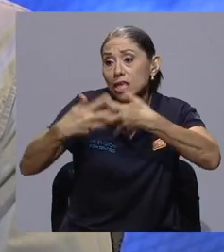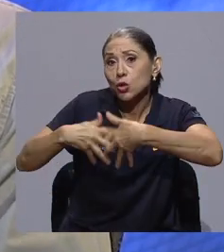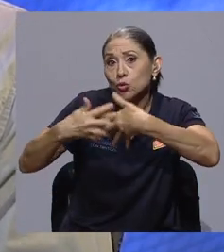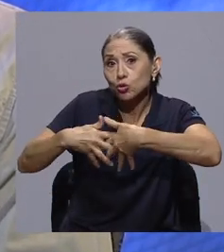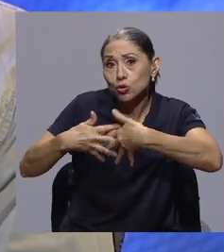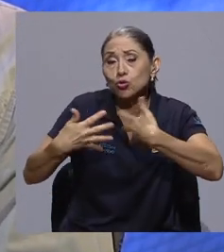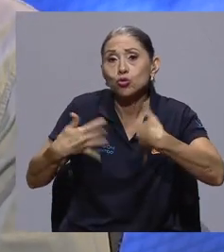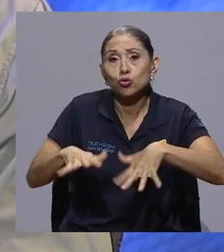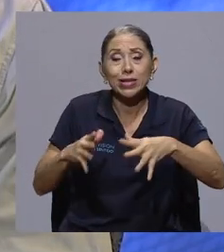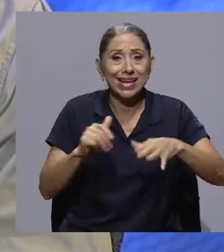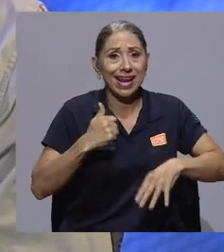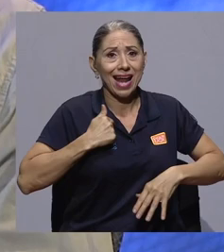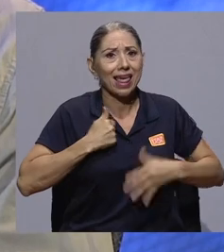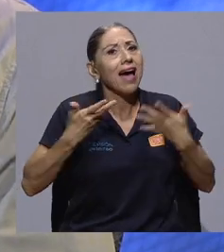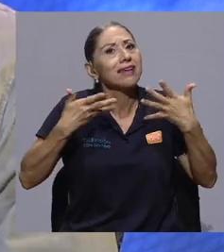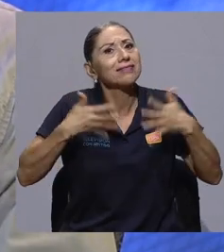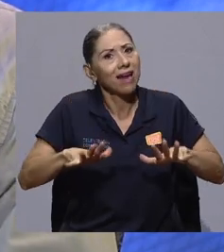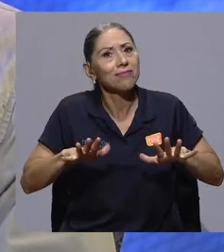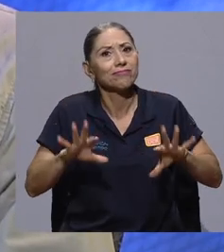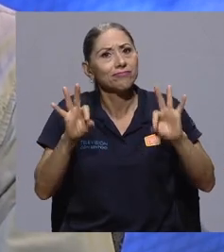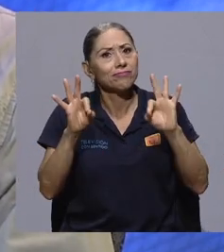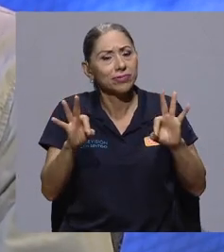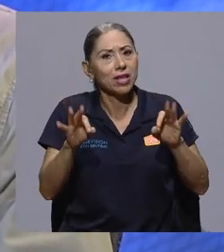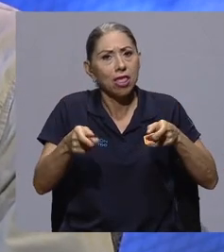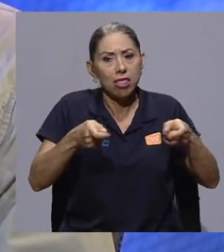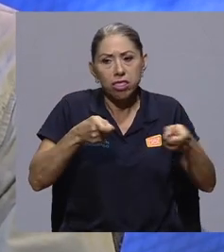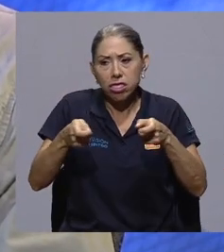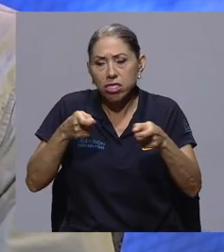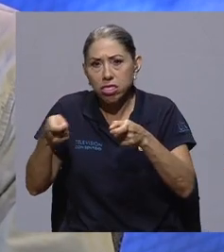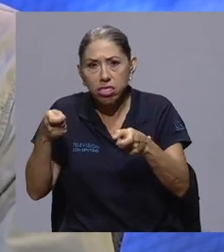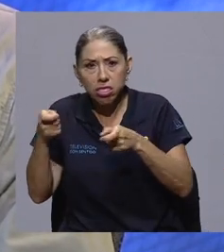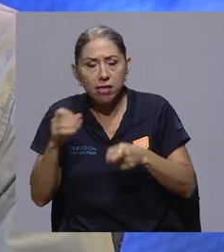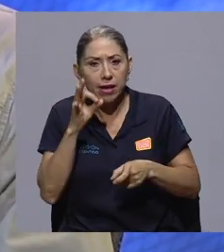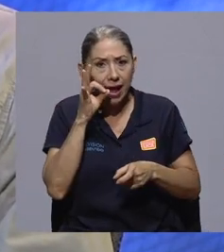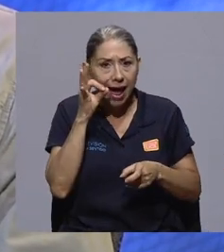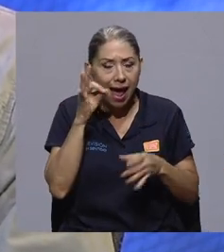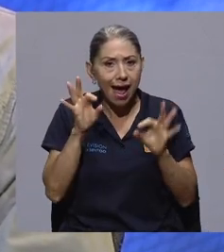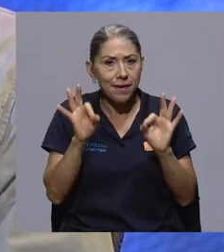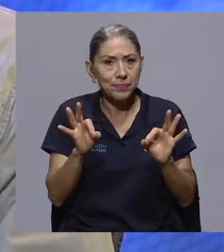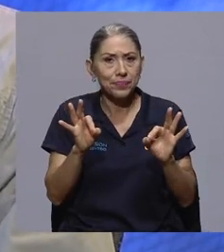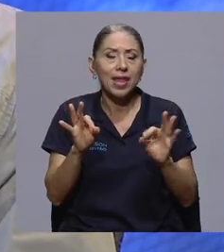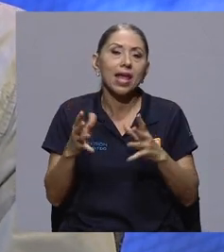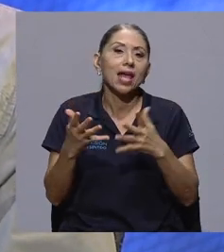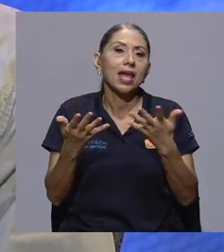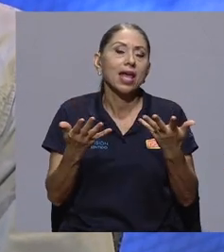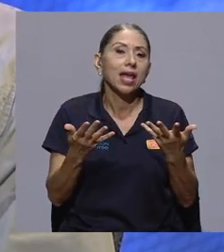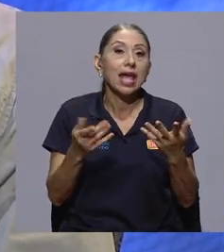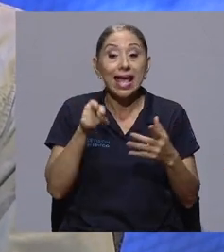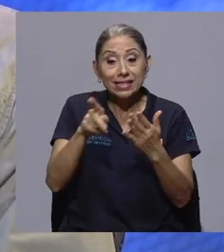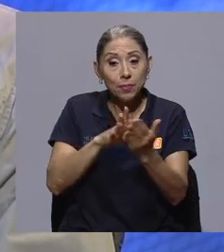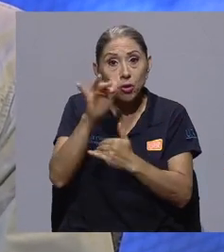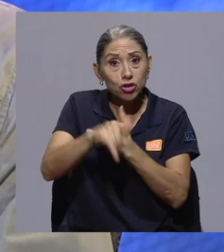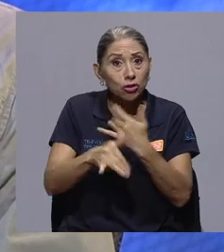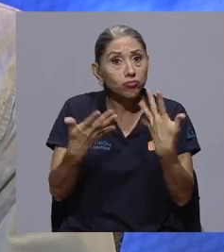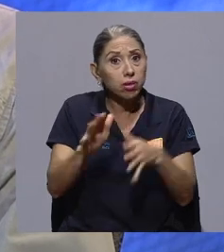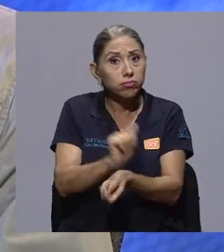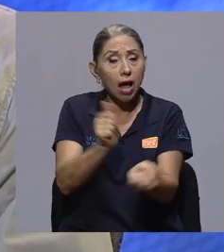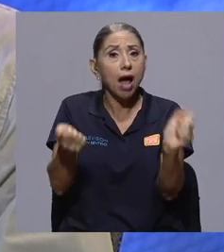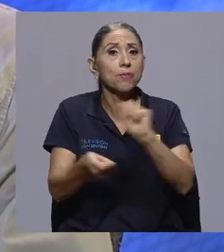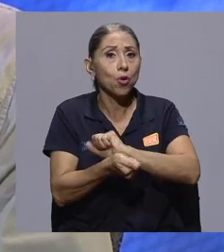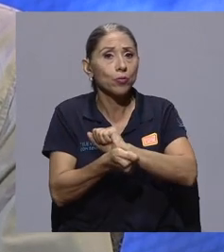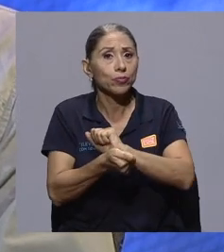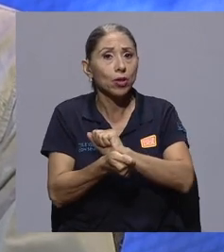Estados Unidos o de Canadá que ya tienen regulado el mercado. Bueno, Estados Unidos es gran parte de los estados. Ese proyecto cambió y fue